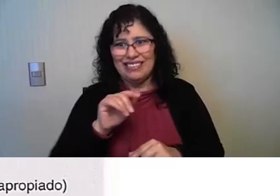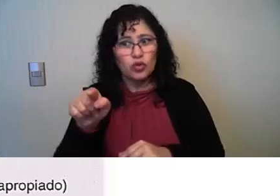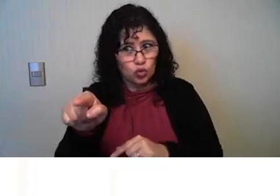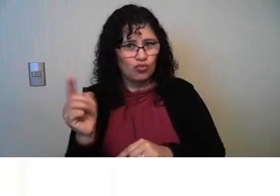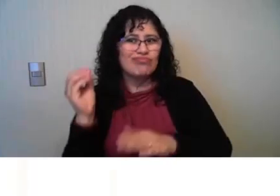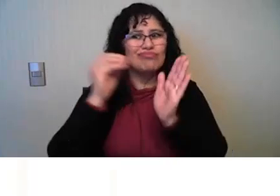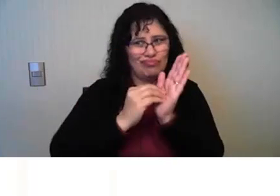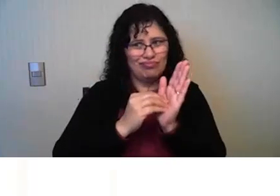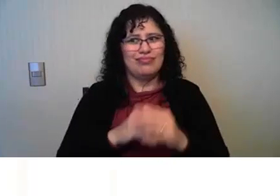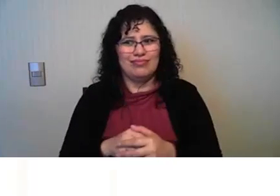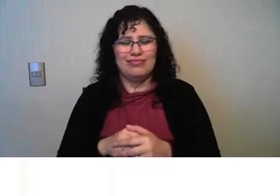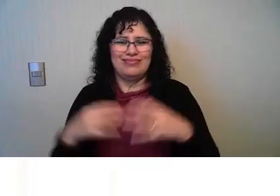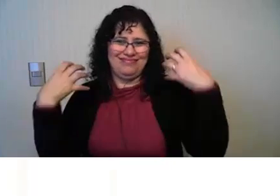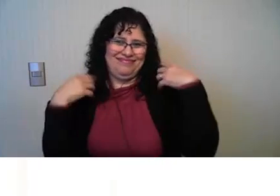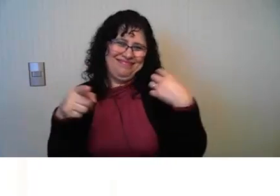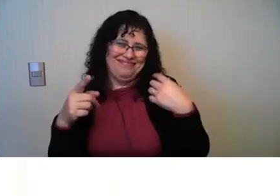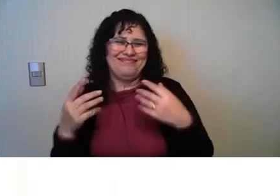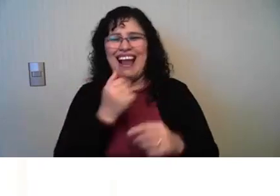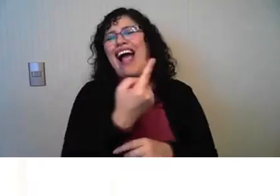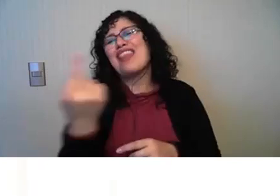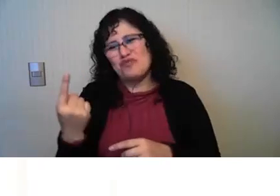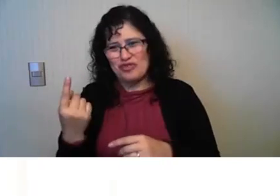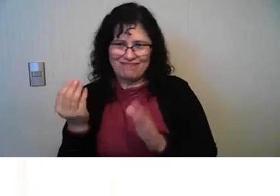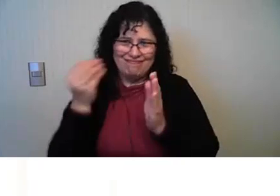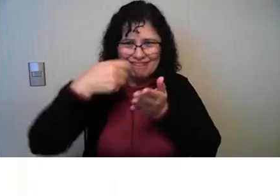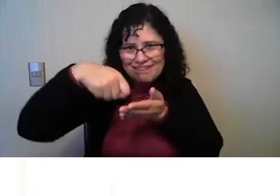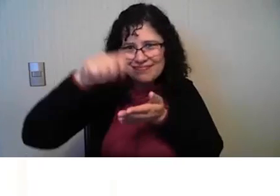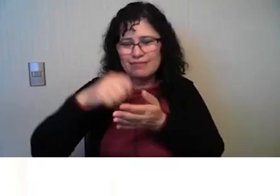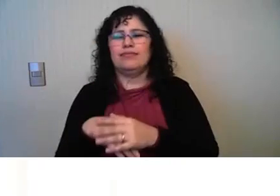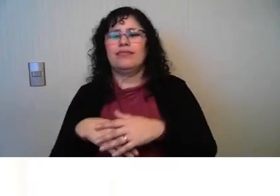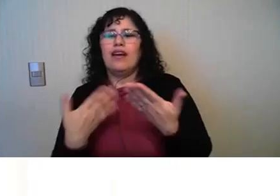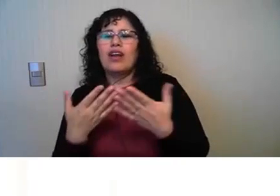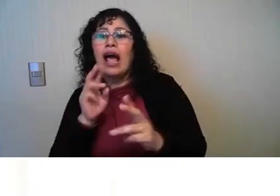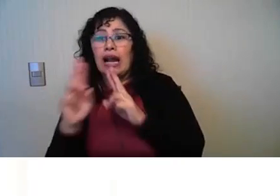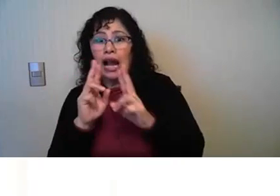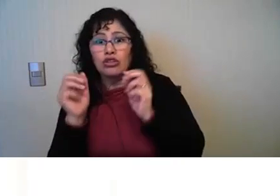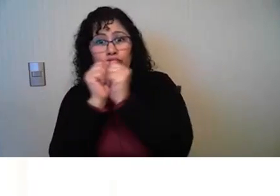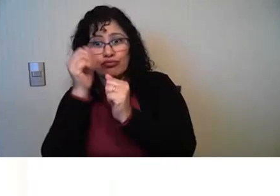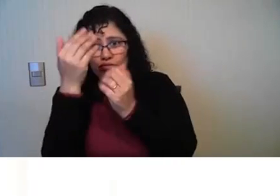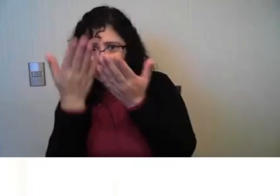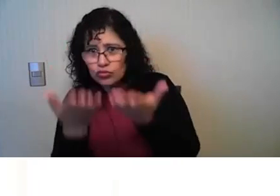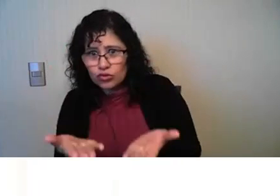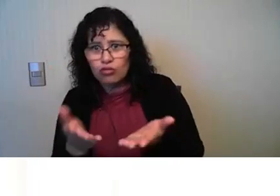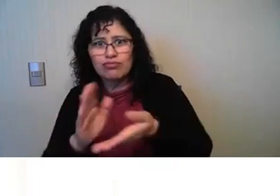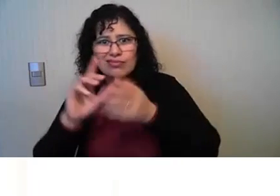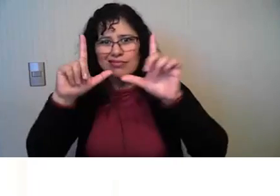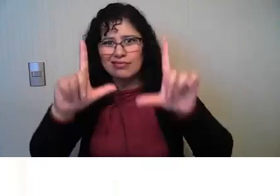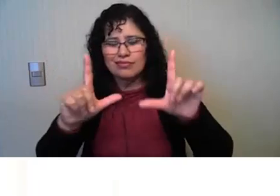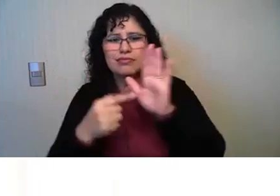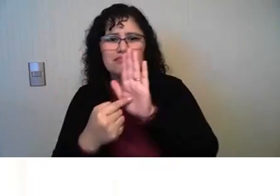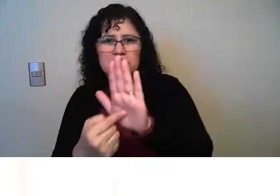debieran relacionarlos con los que están acá. Por ejemplo, tenemos el núcleo